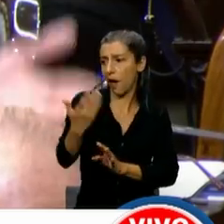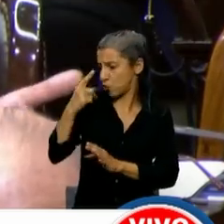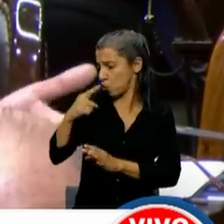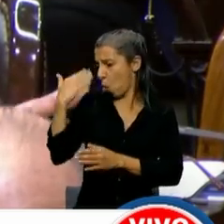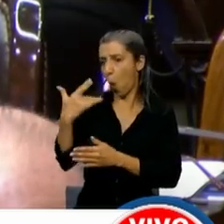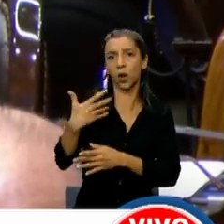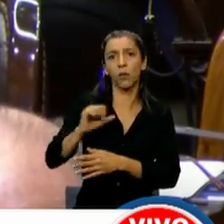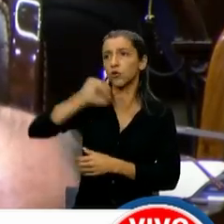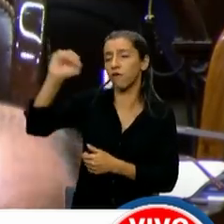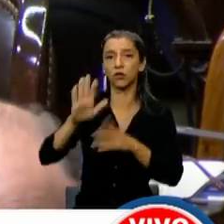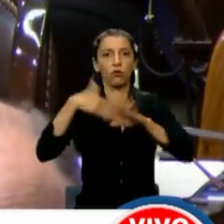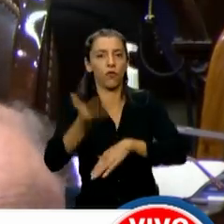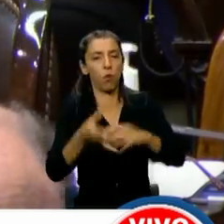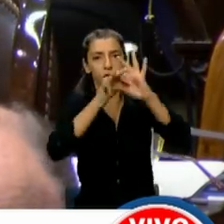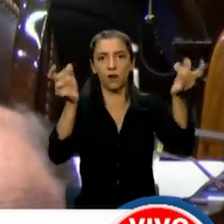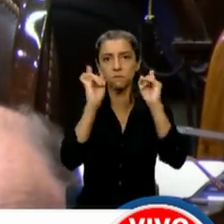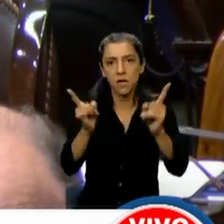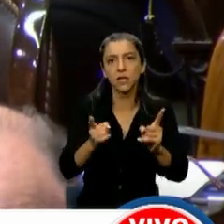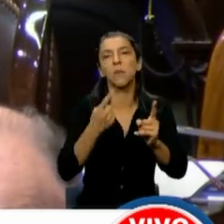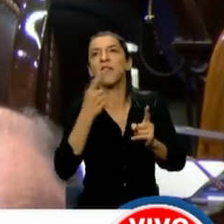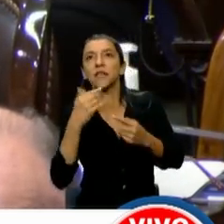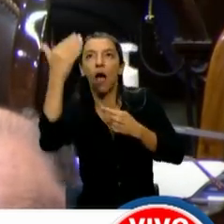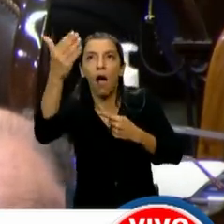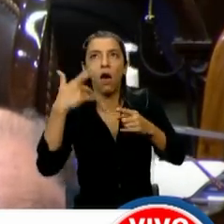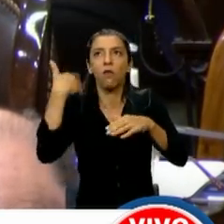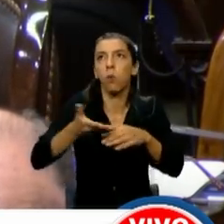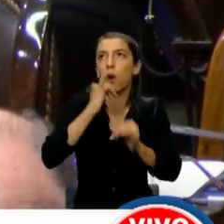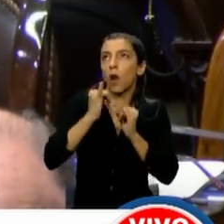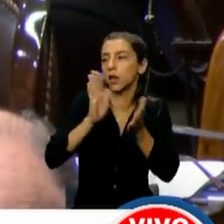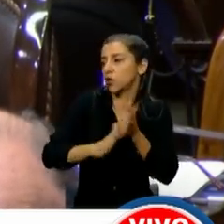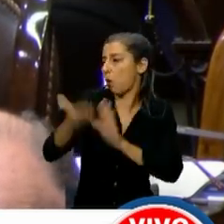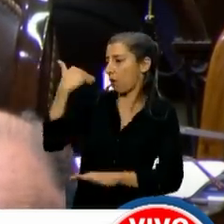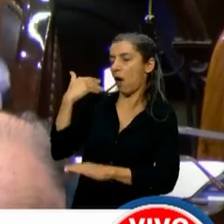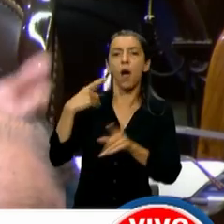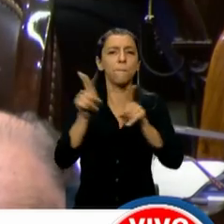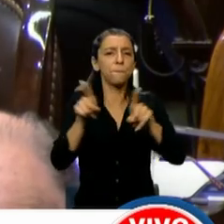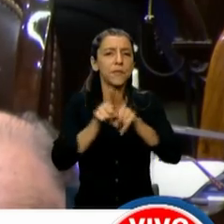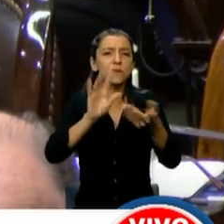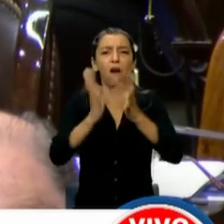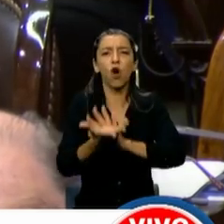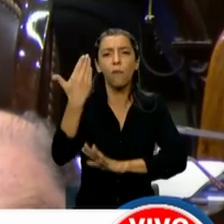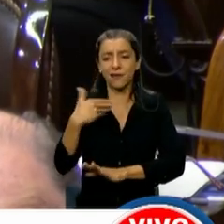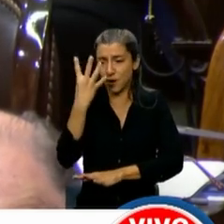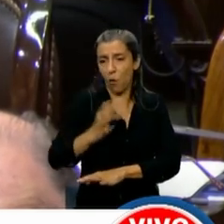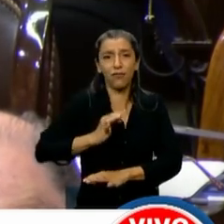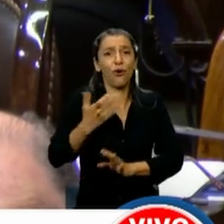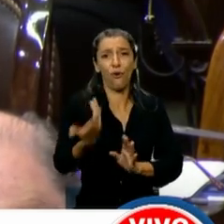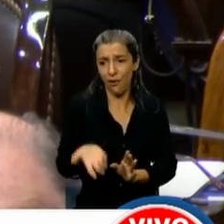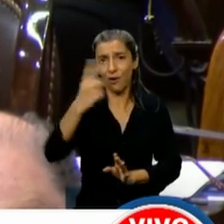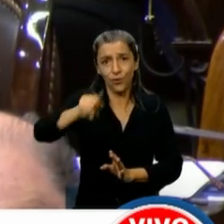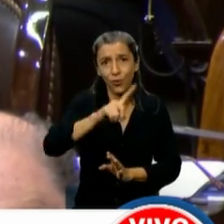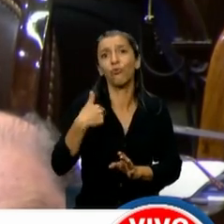dicen una cosa y después dicen otra lo mismo hicieron durante cuatro años tuvieron las